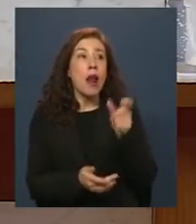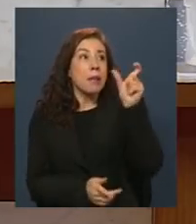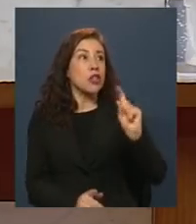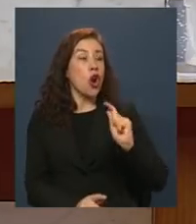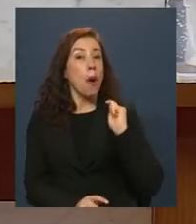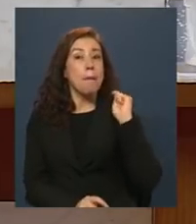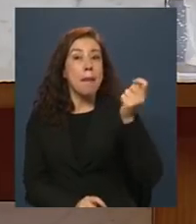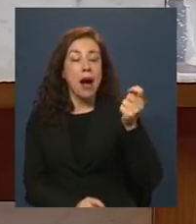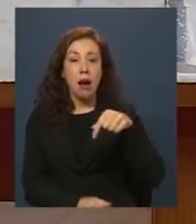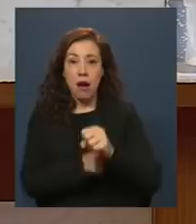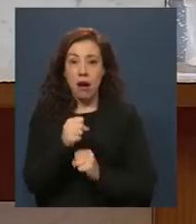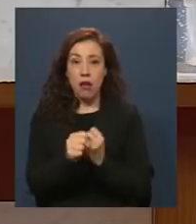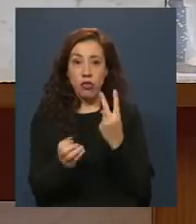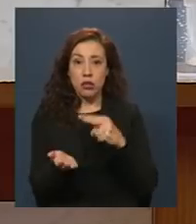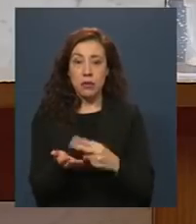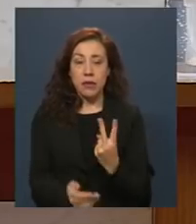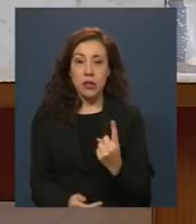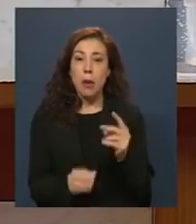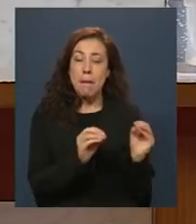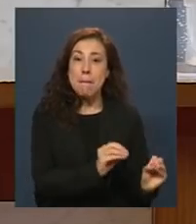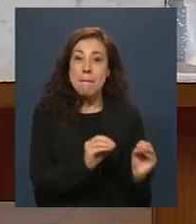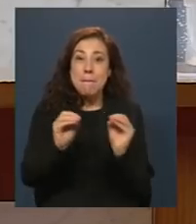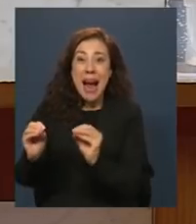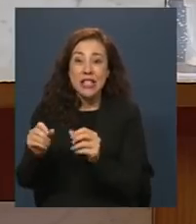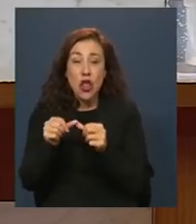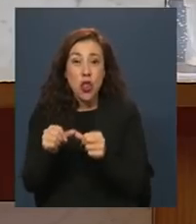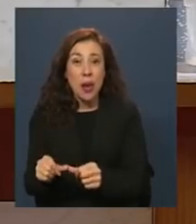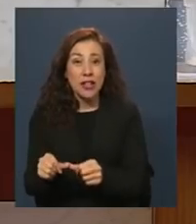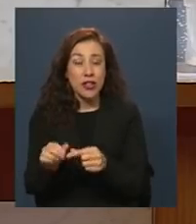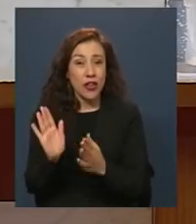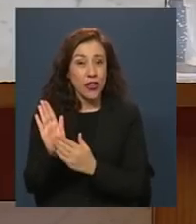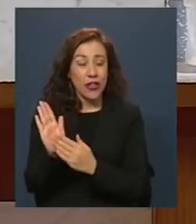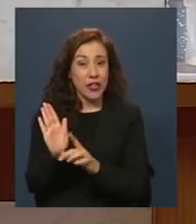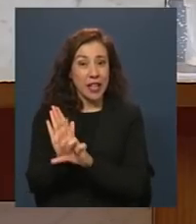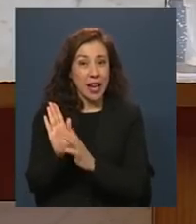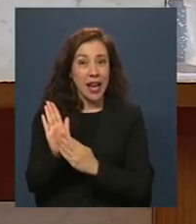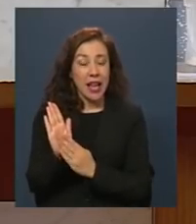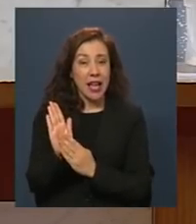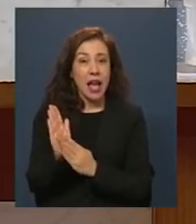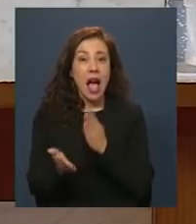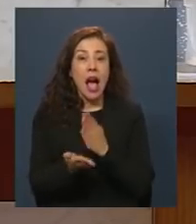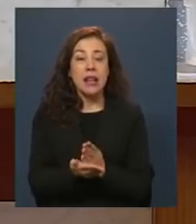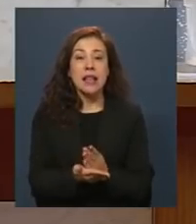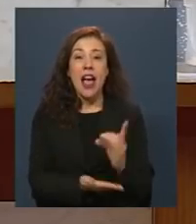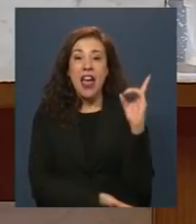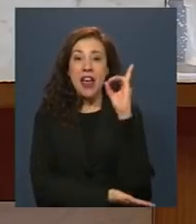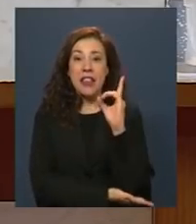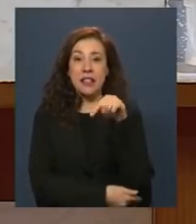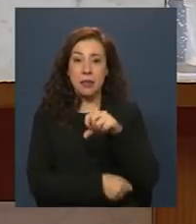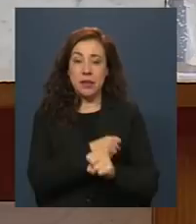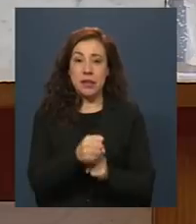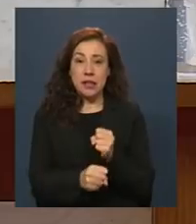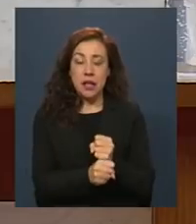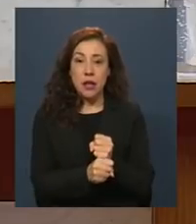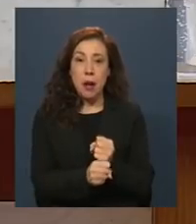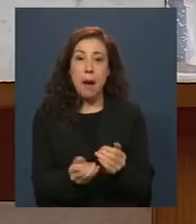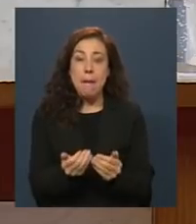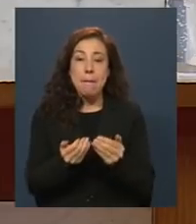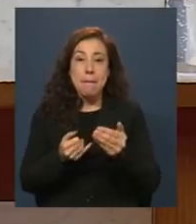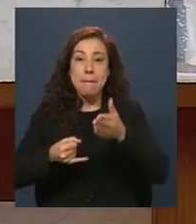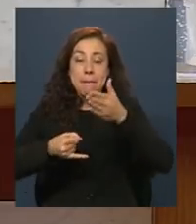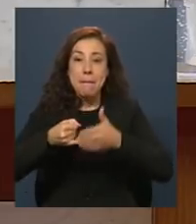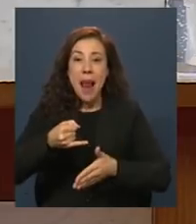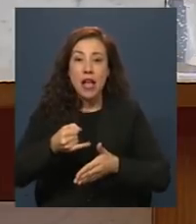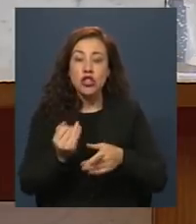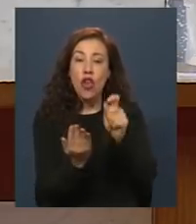Este año, 2021, prorrogamos la vigencia de la aplicación de la ley hasta diciembre de este año y ampliamos el plazo de